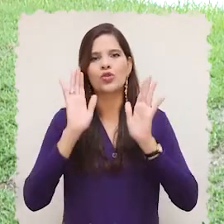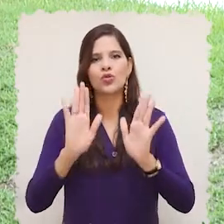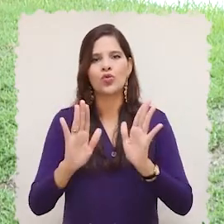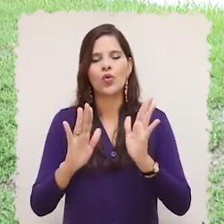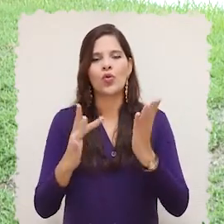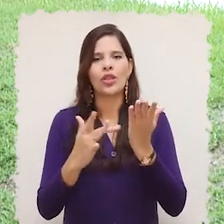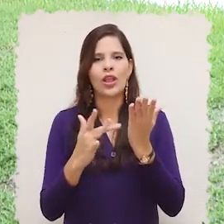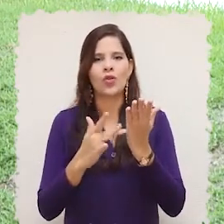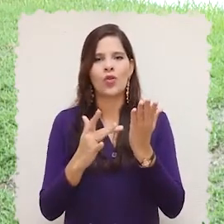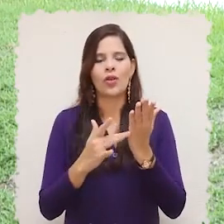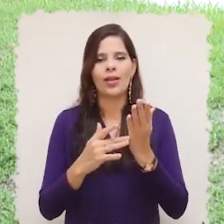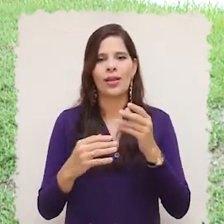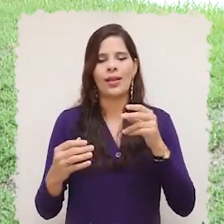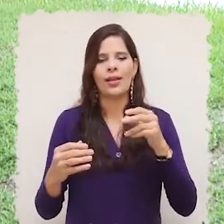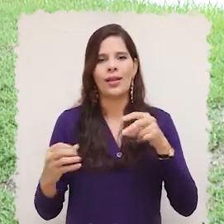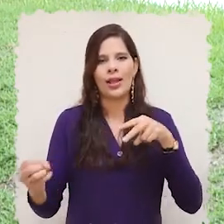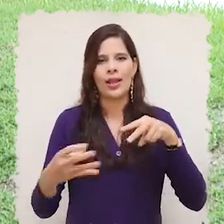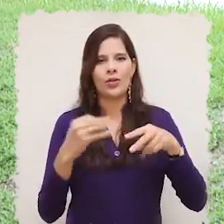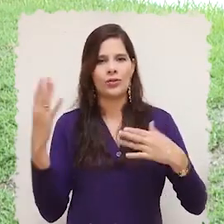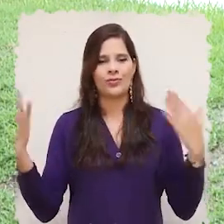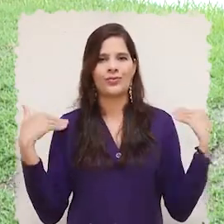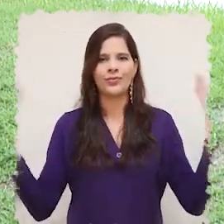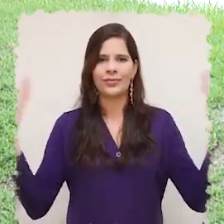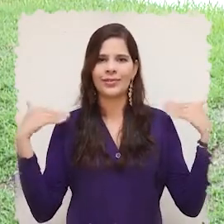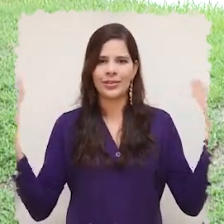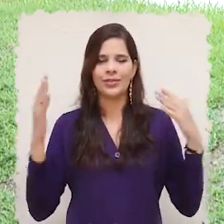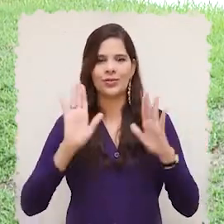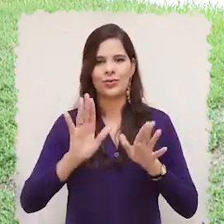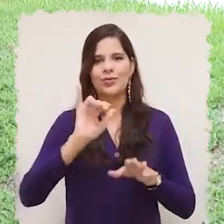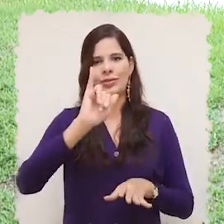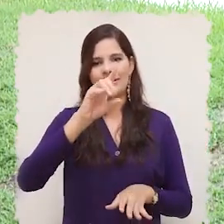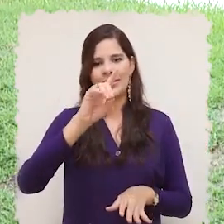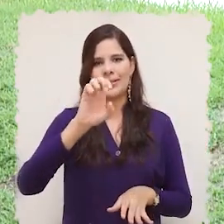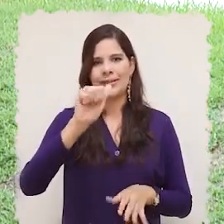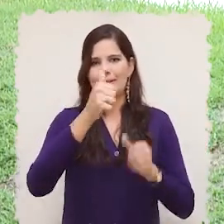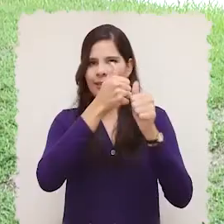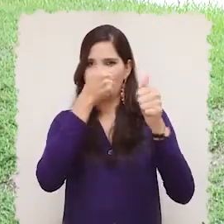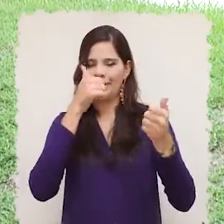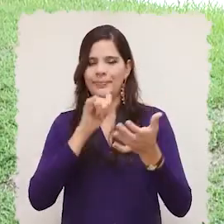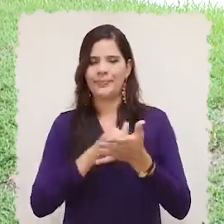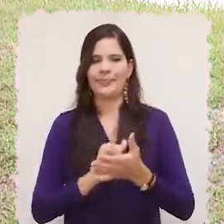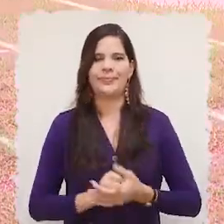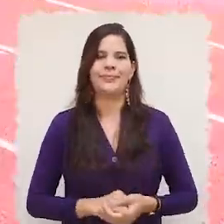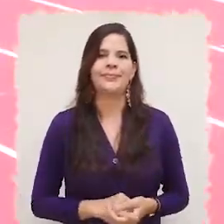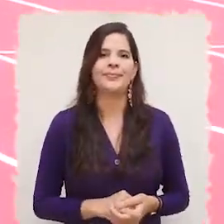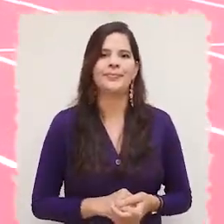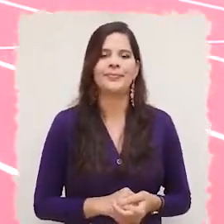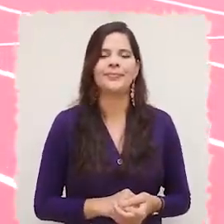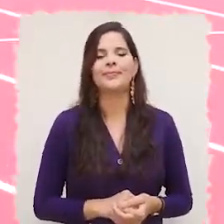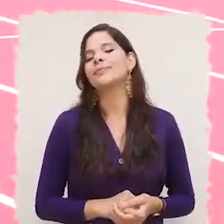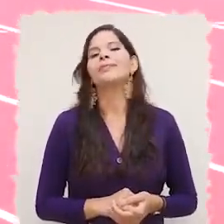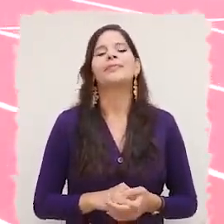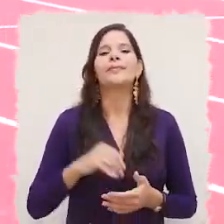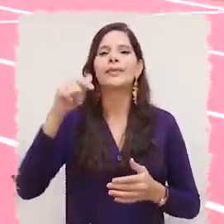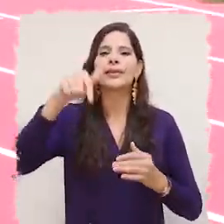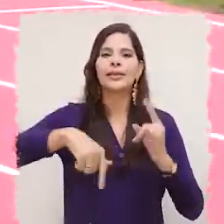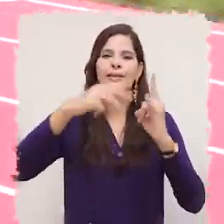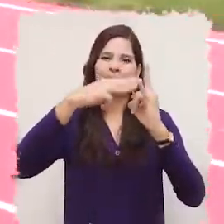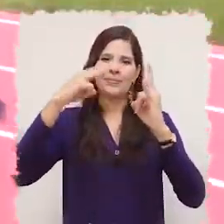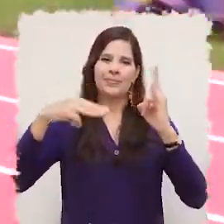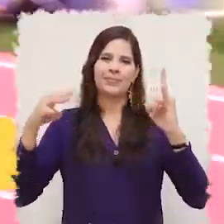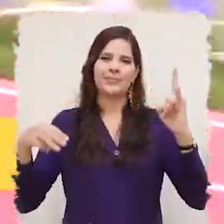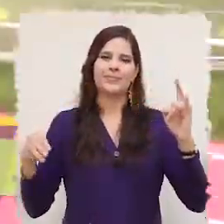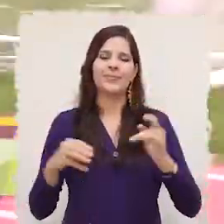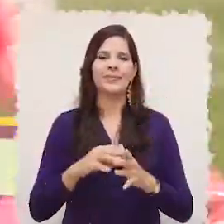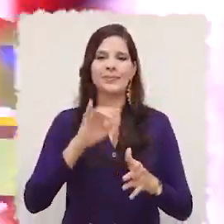Tecnología en Educación Física, Recreación y Deporte del Instituto de Educación a Distancia y Formación para el Trabajo. La Universidad del Magdalena, a